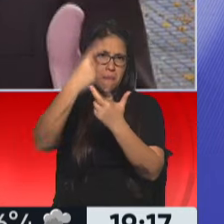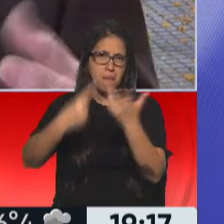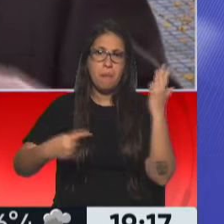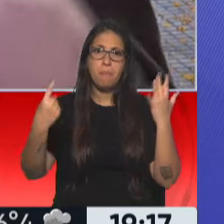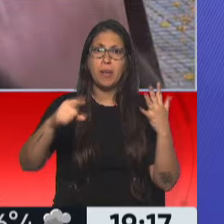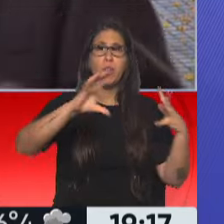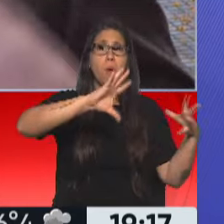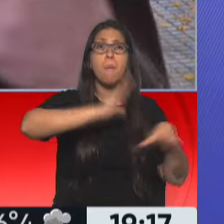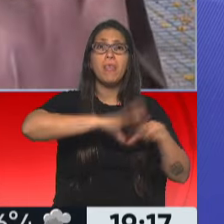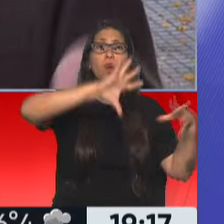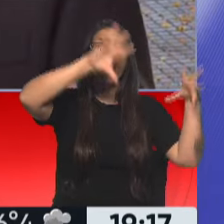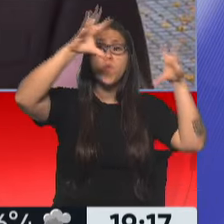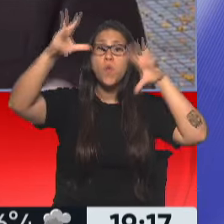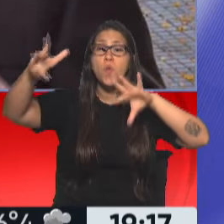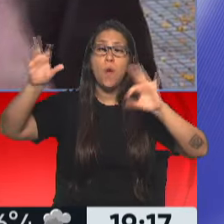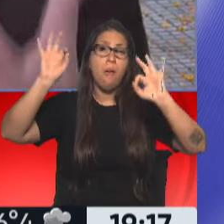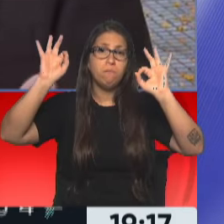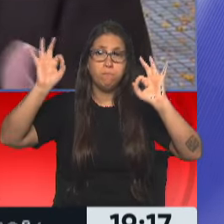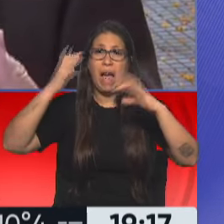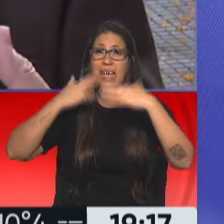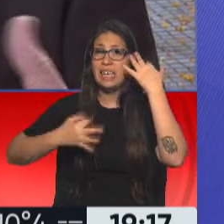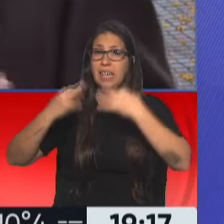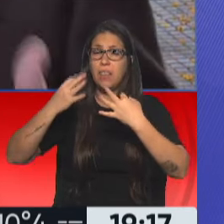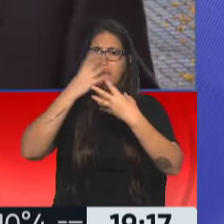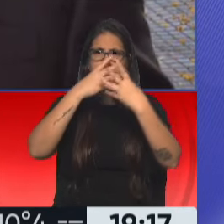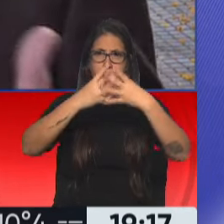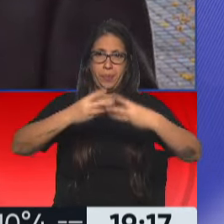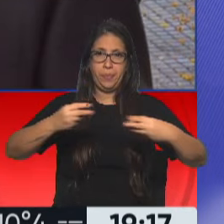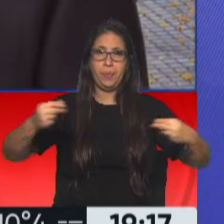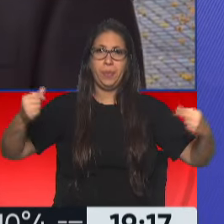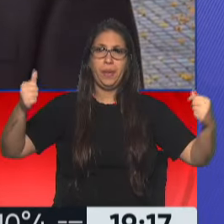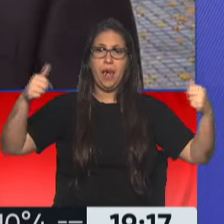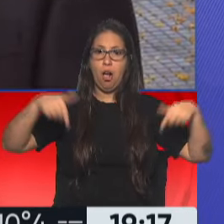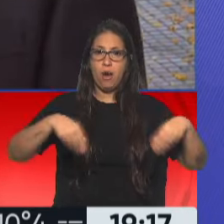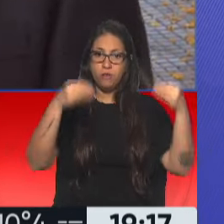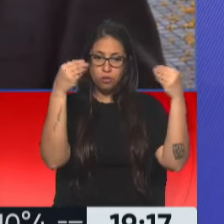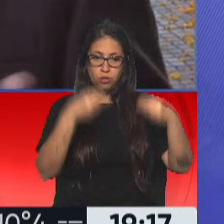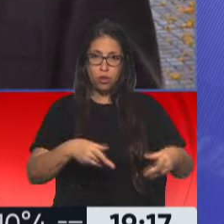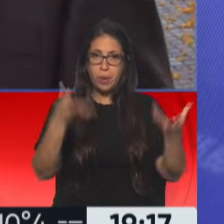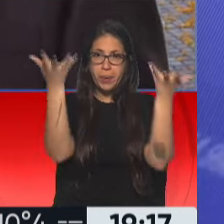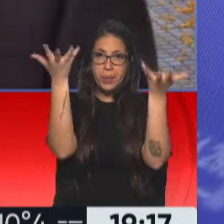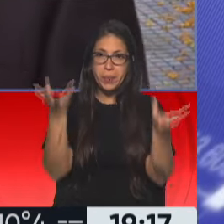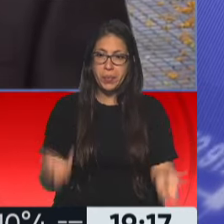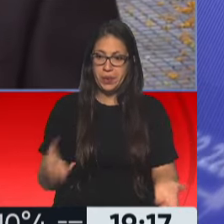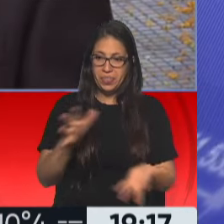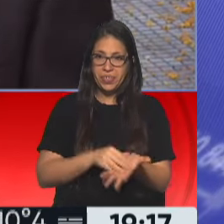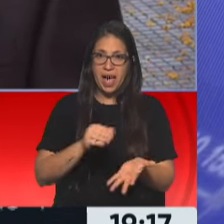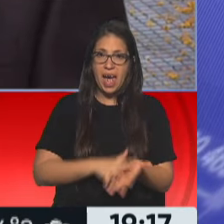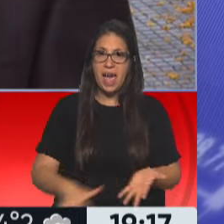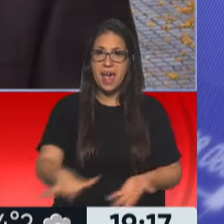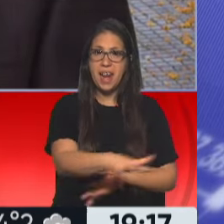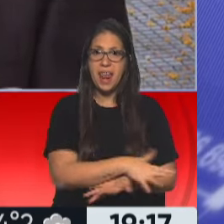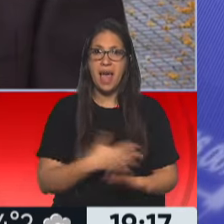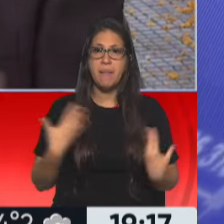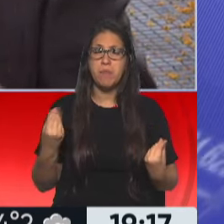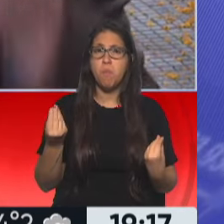la nube, esos gases después con el aire se disipan, y el problema es lo que queda ahora en el piso, que puede bien ingresar